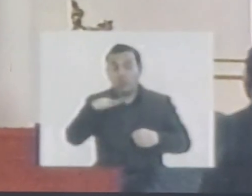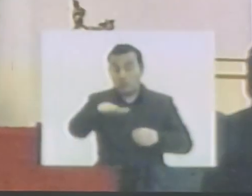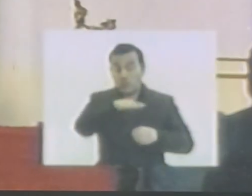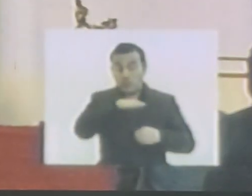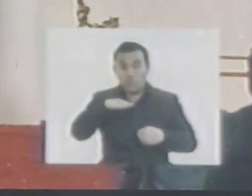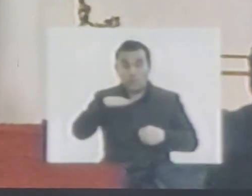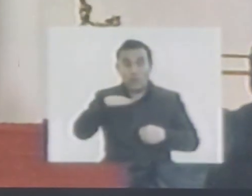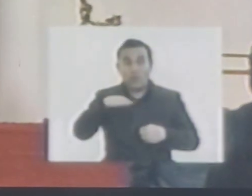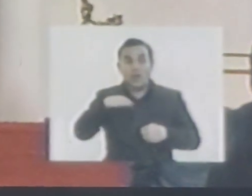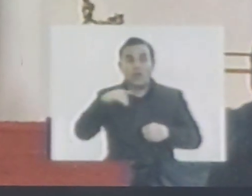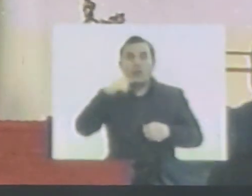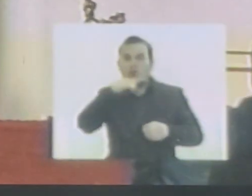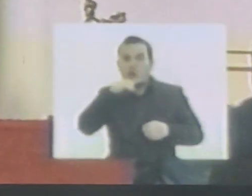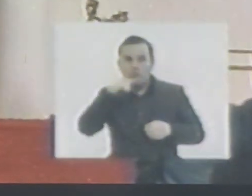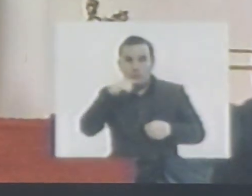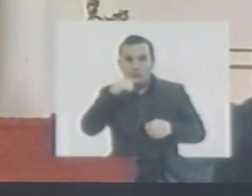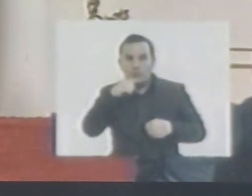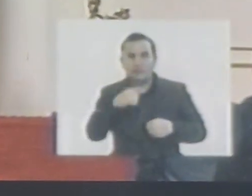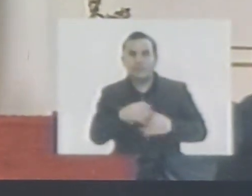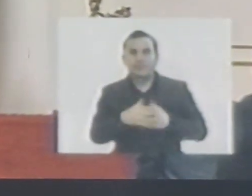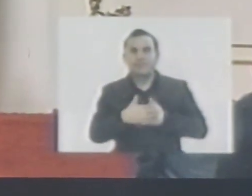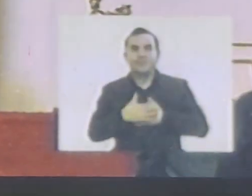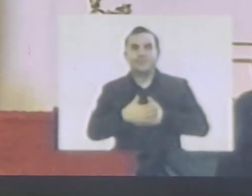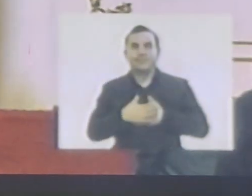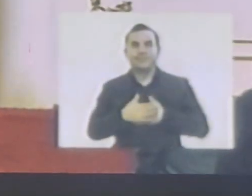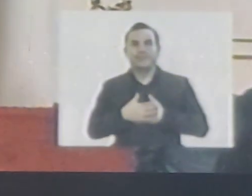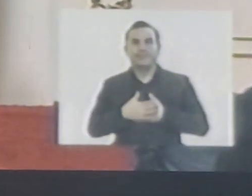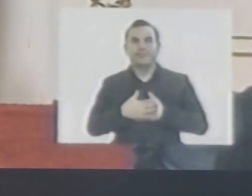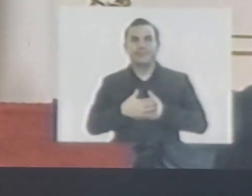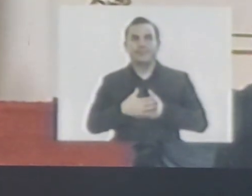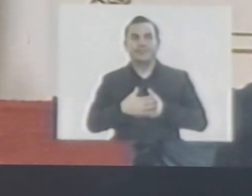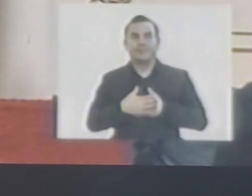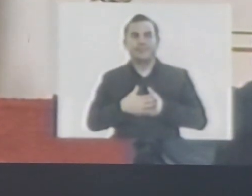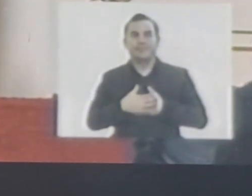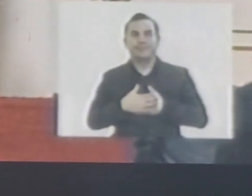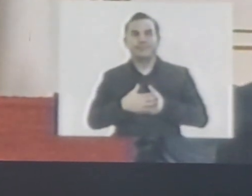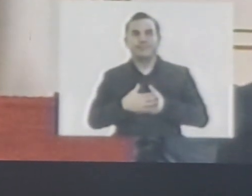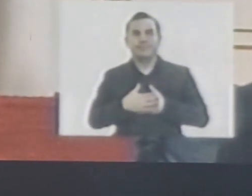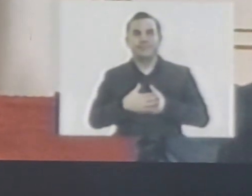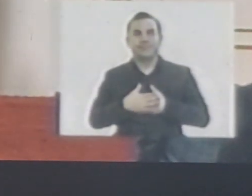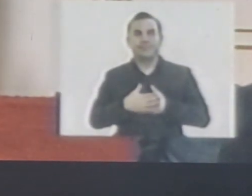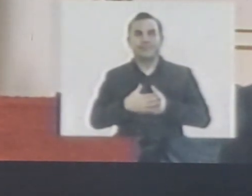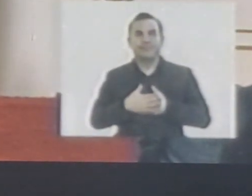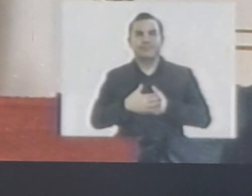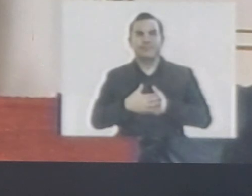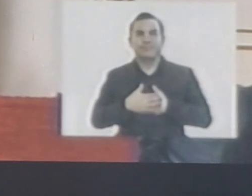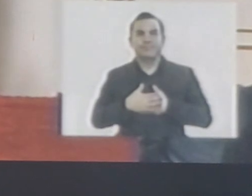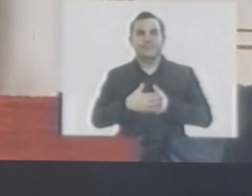Palacio Nacional. Escuela Militar, ¡atención!